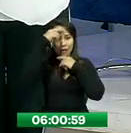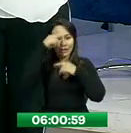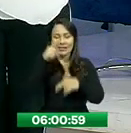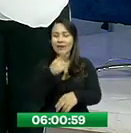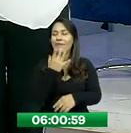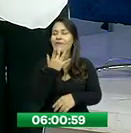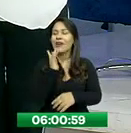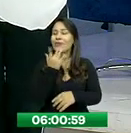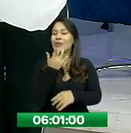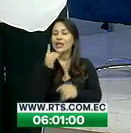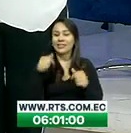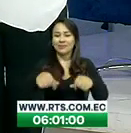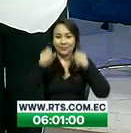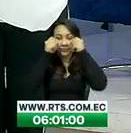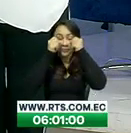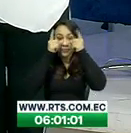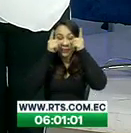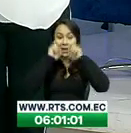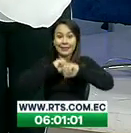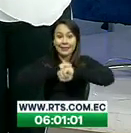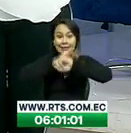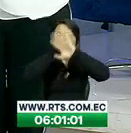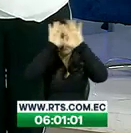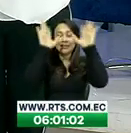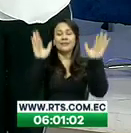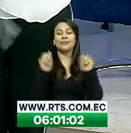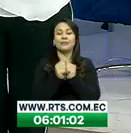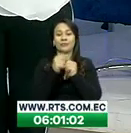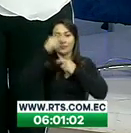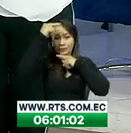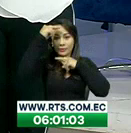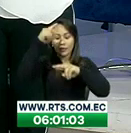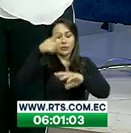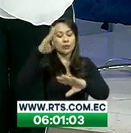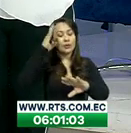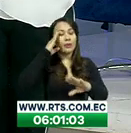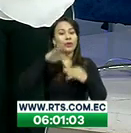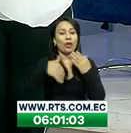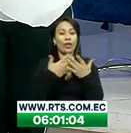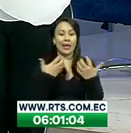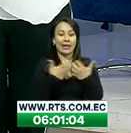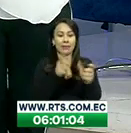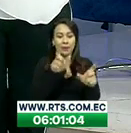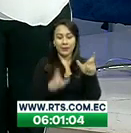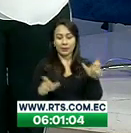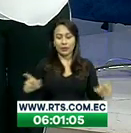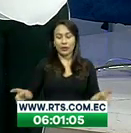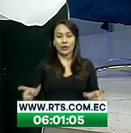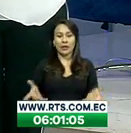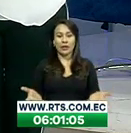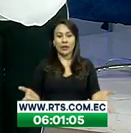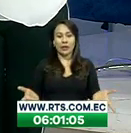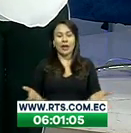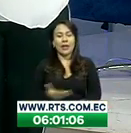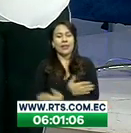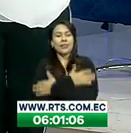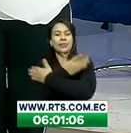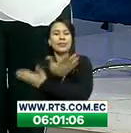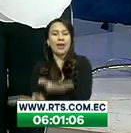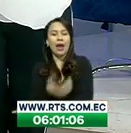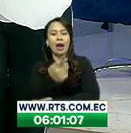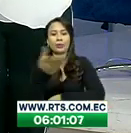preferido, El Despertar de la Noticia, donde ustedes saben que todo este equipo humano les entrega